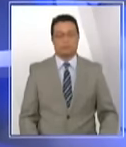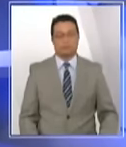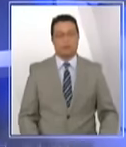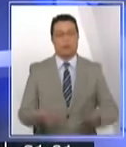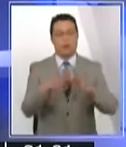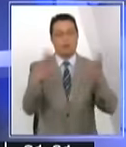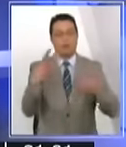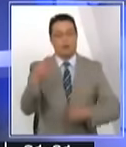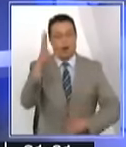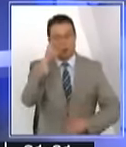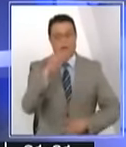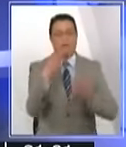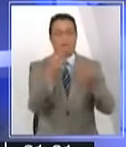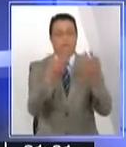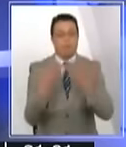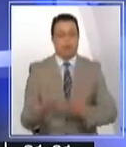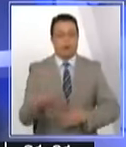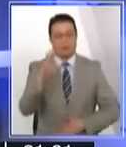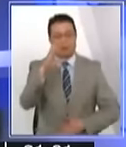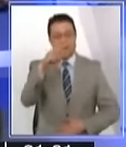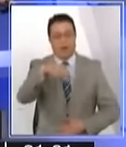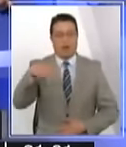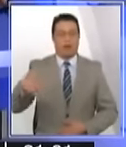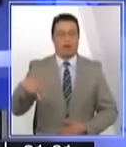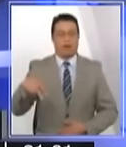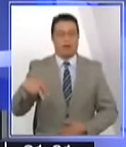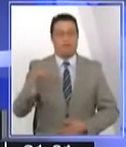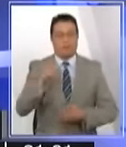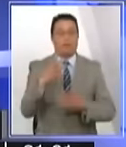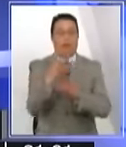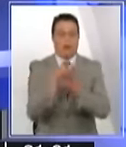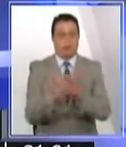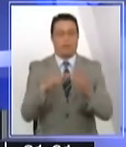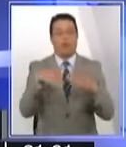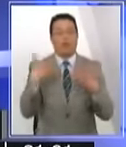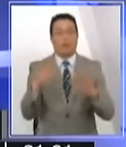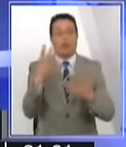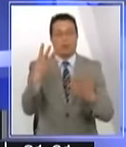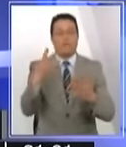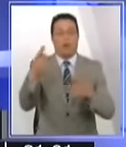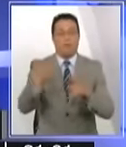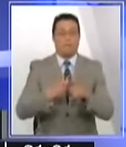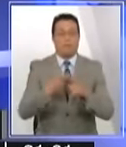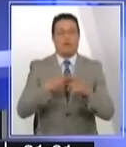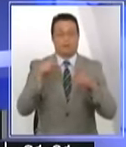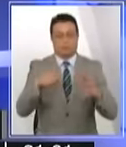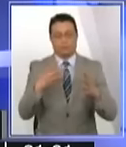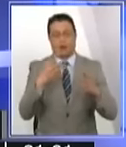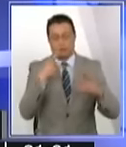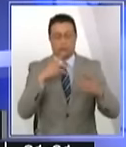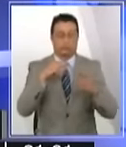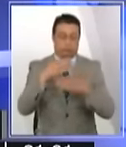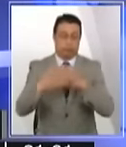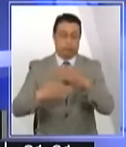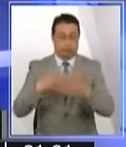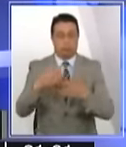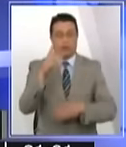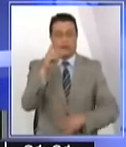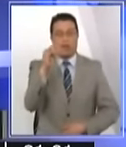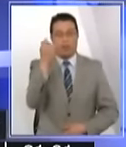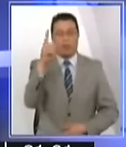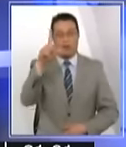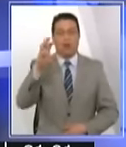Muy buenas noches. Bienvenidos a CNN Prime. Se acabó. Después de 9 meses de un laberíntico proceso, Dilma Rousseff